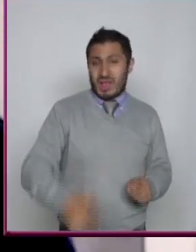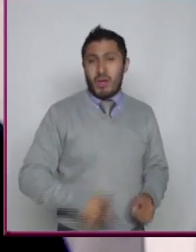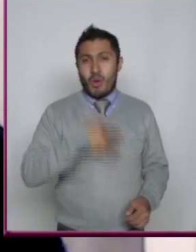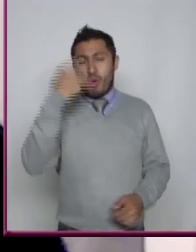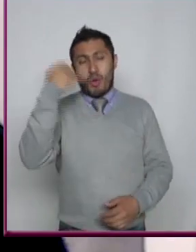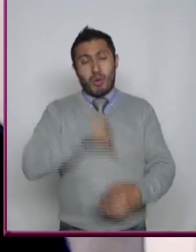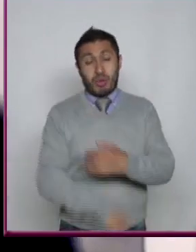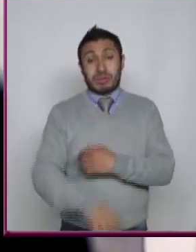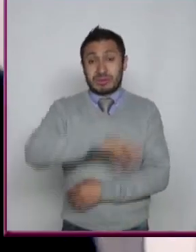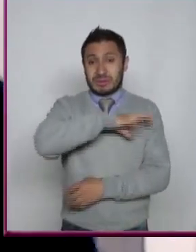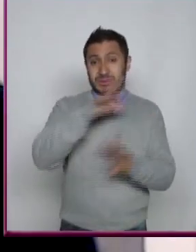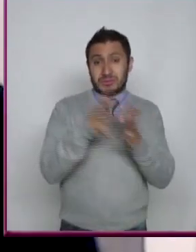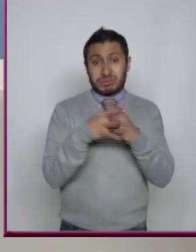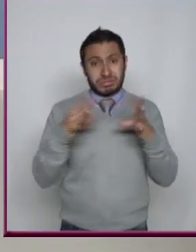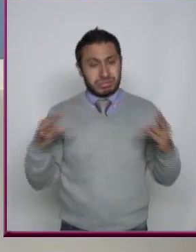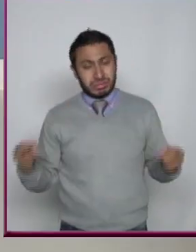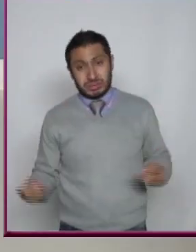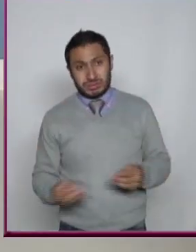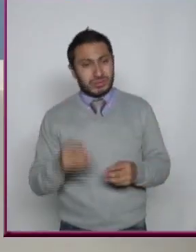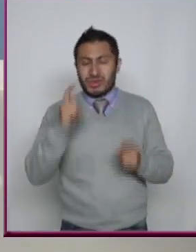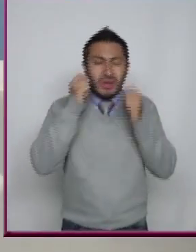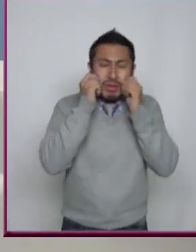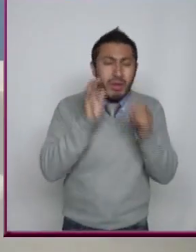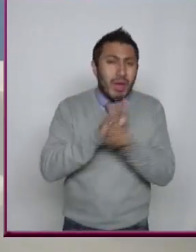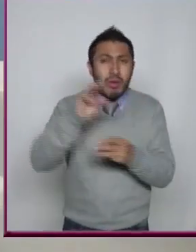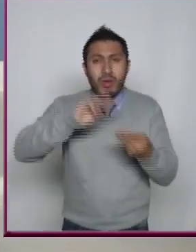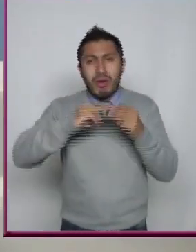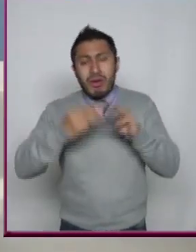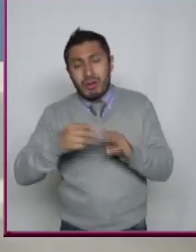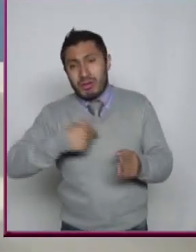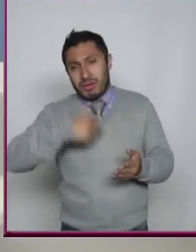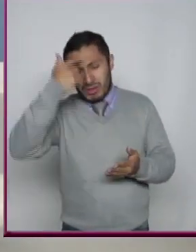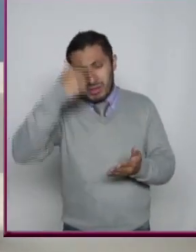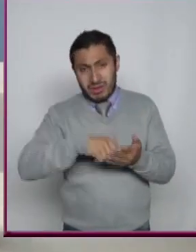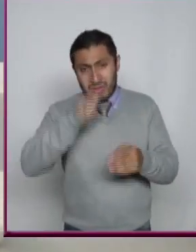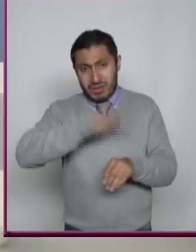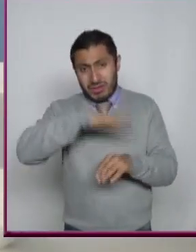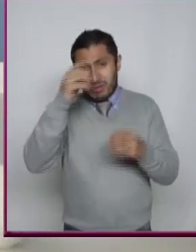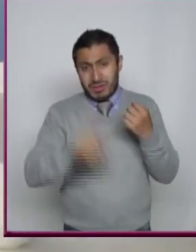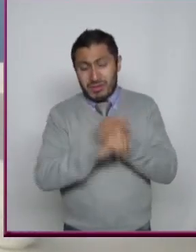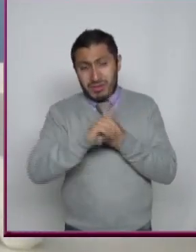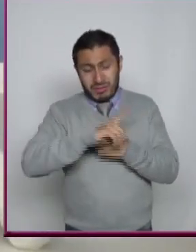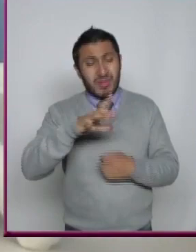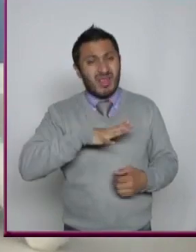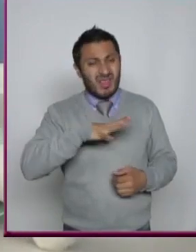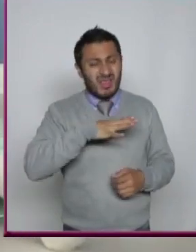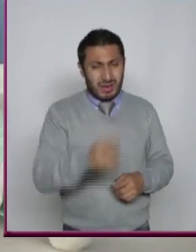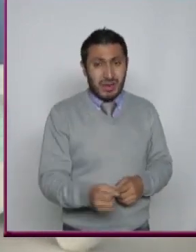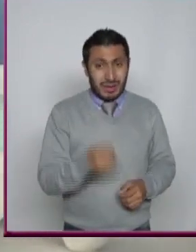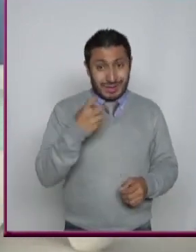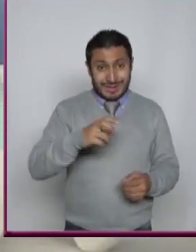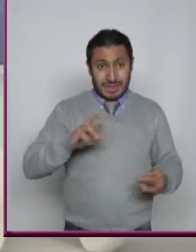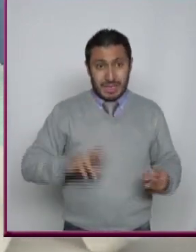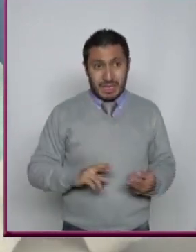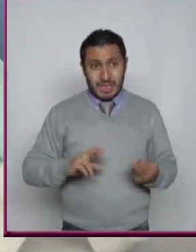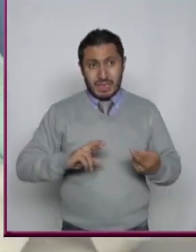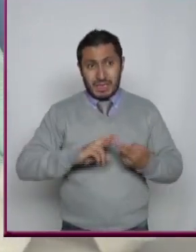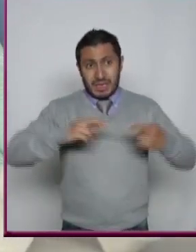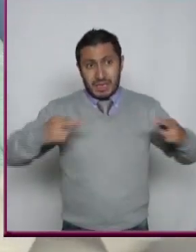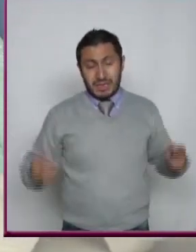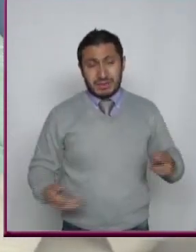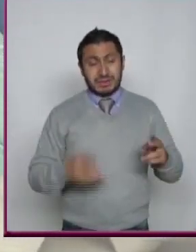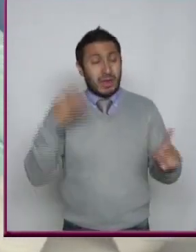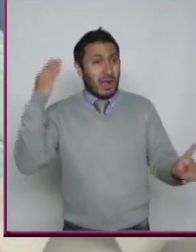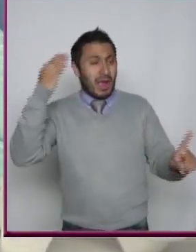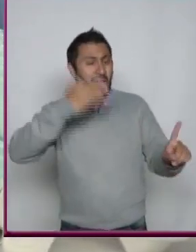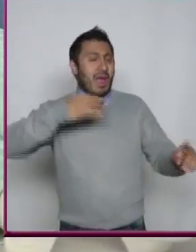va a desaparecer, por las razones que sean. Y creo que el principal problema que llegamos a tener, y eso tiene que ver mucho con la ideología del amor romántico,